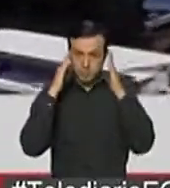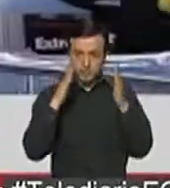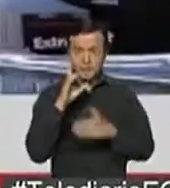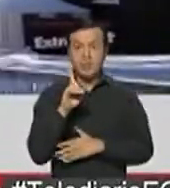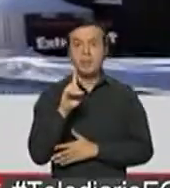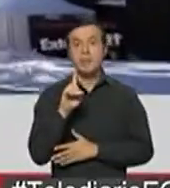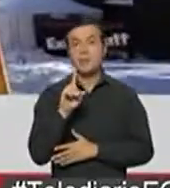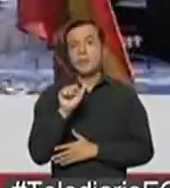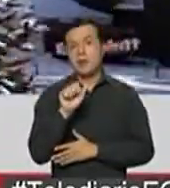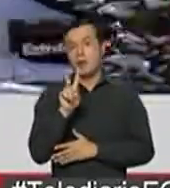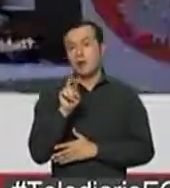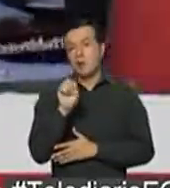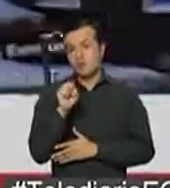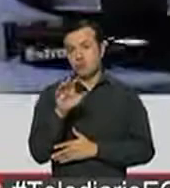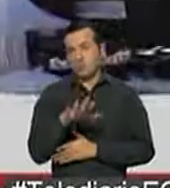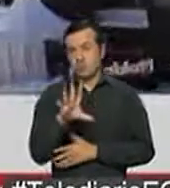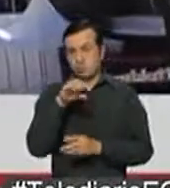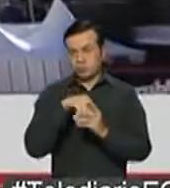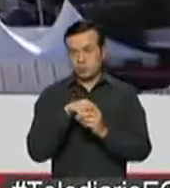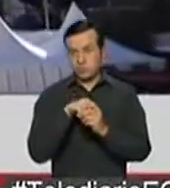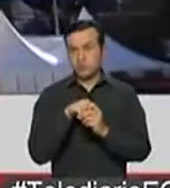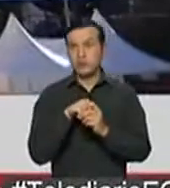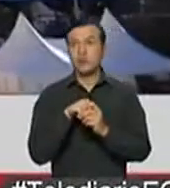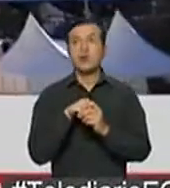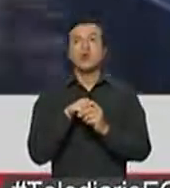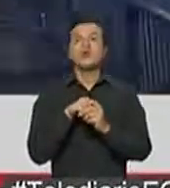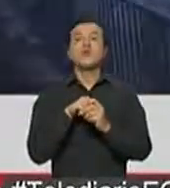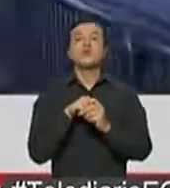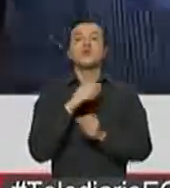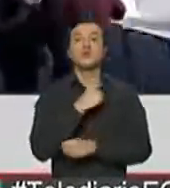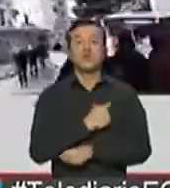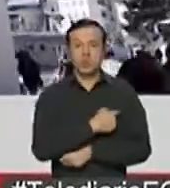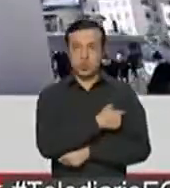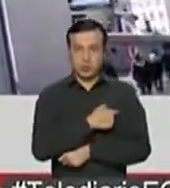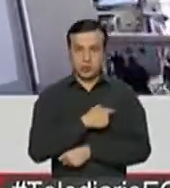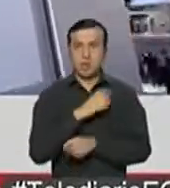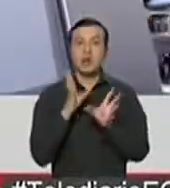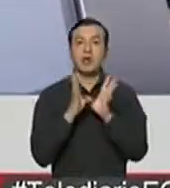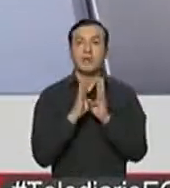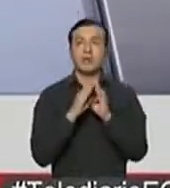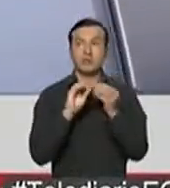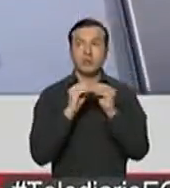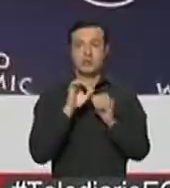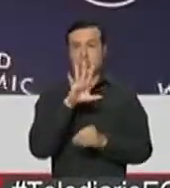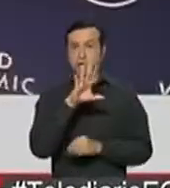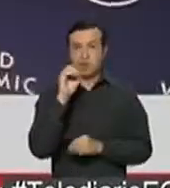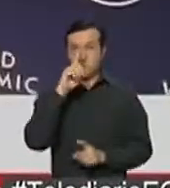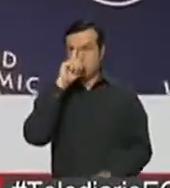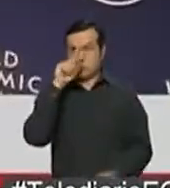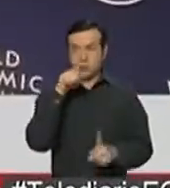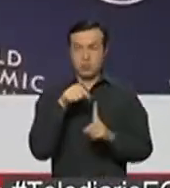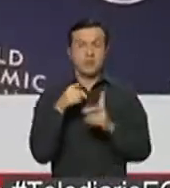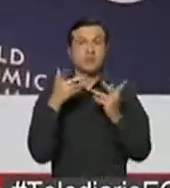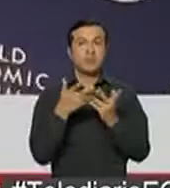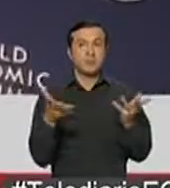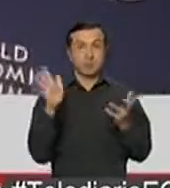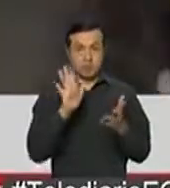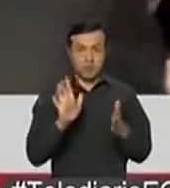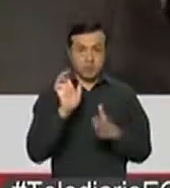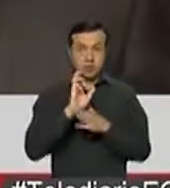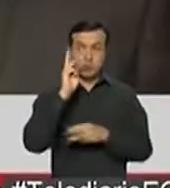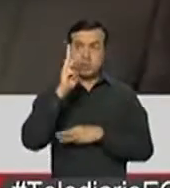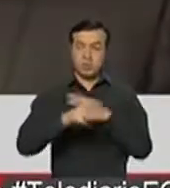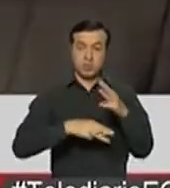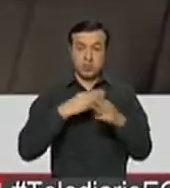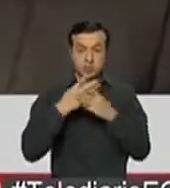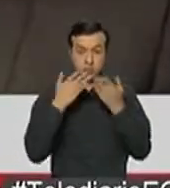Suiza. Ahí se desarrolla la edición número 50 del Foro Económico y Ecuador está presente con un objetivo claro. Es abrir las puertas del Ecuador al mundo.